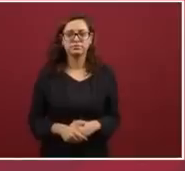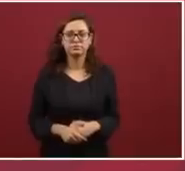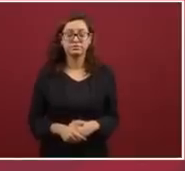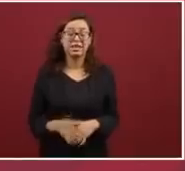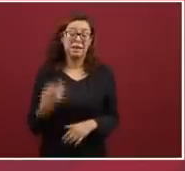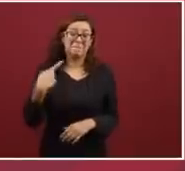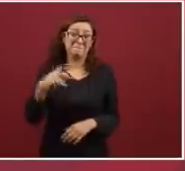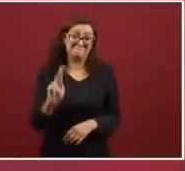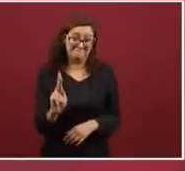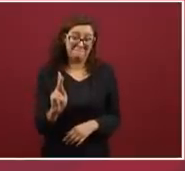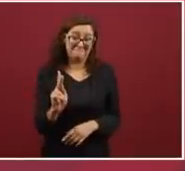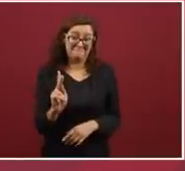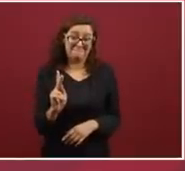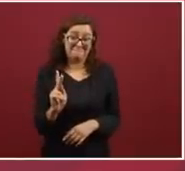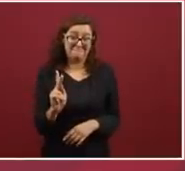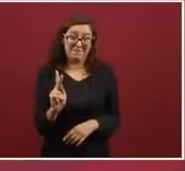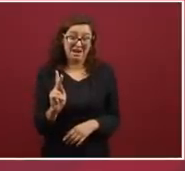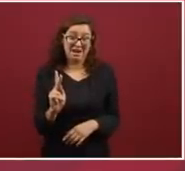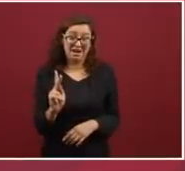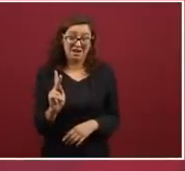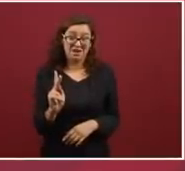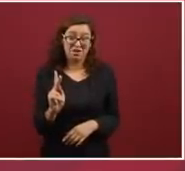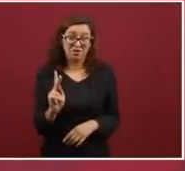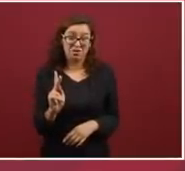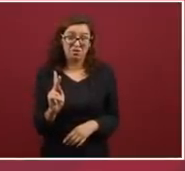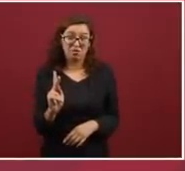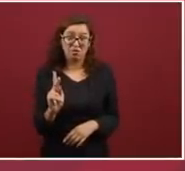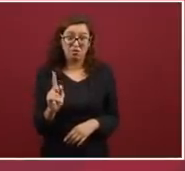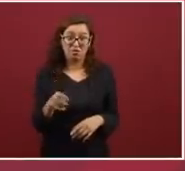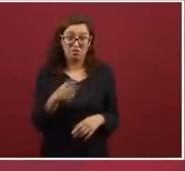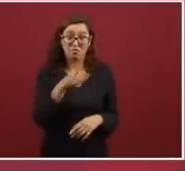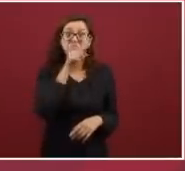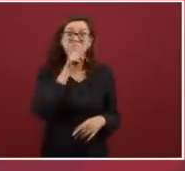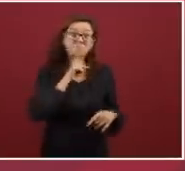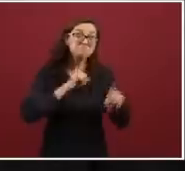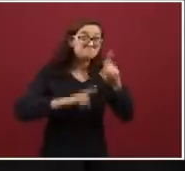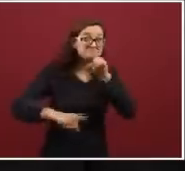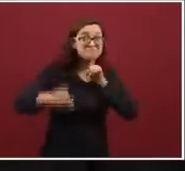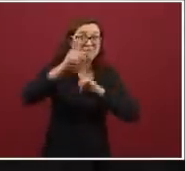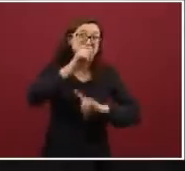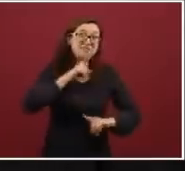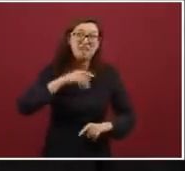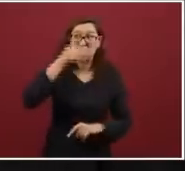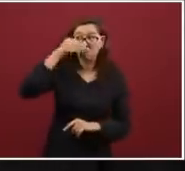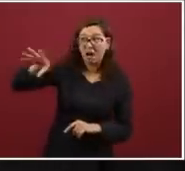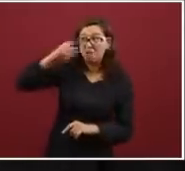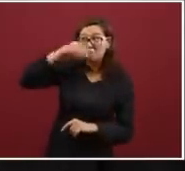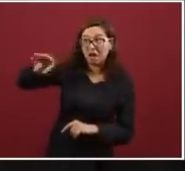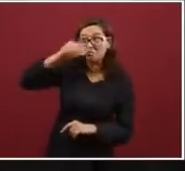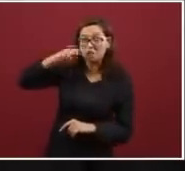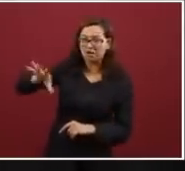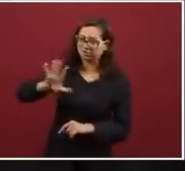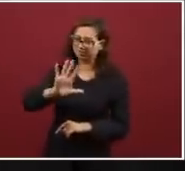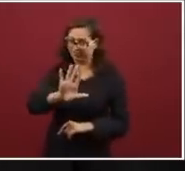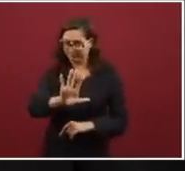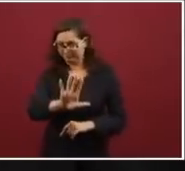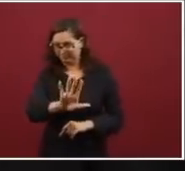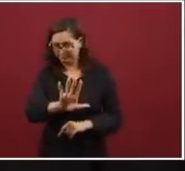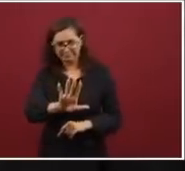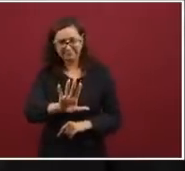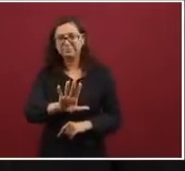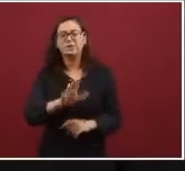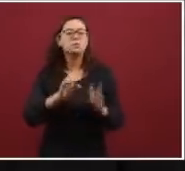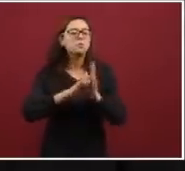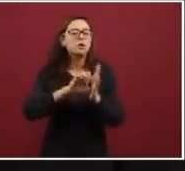culpa de lo que no tiene que ver con nosotros. Si a una empresa le va